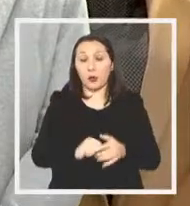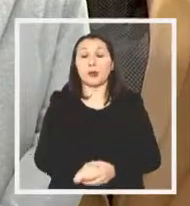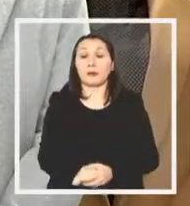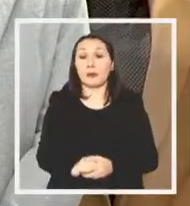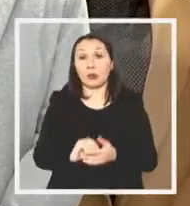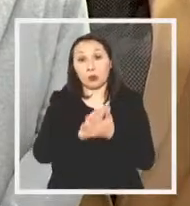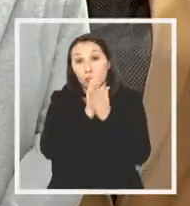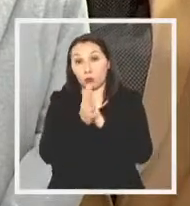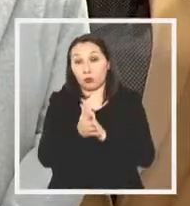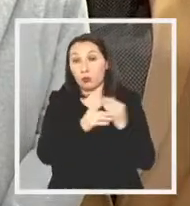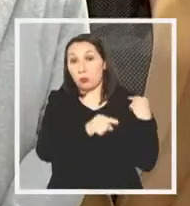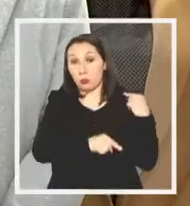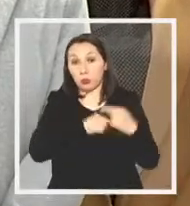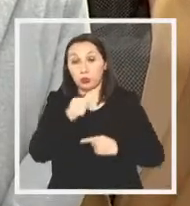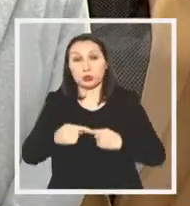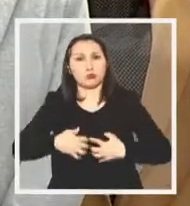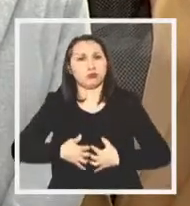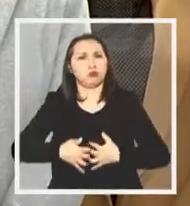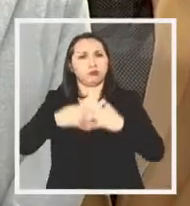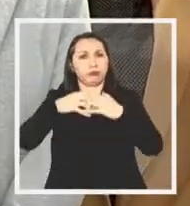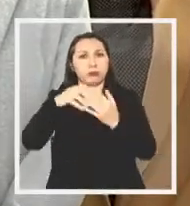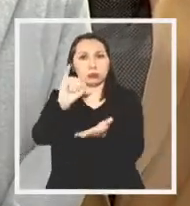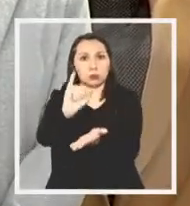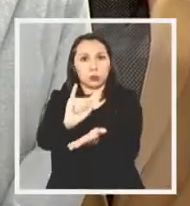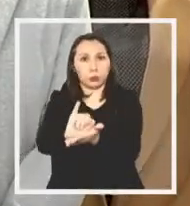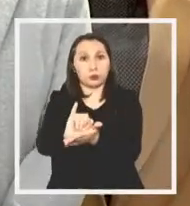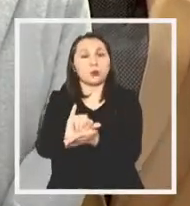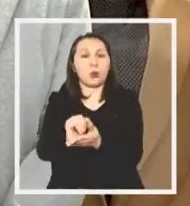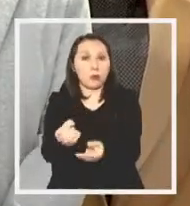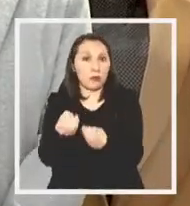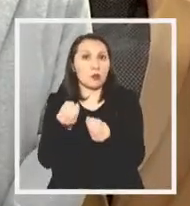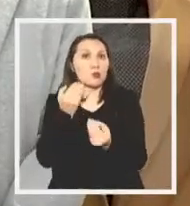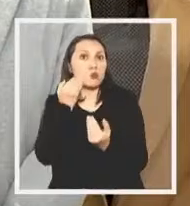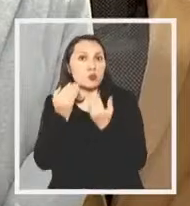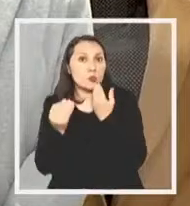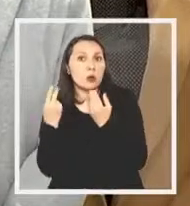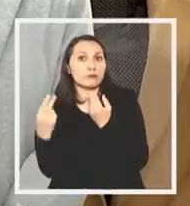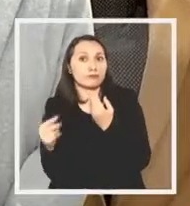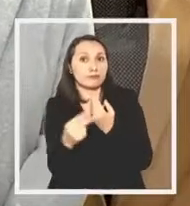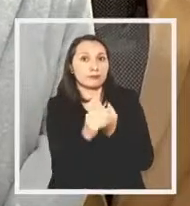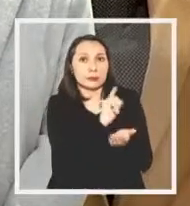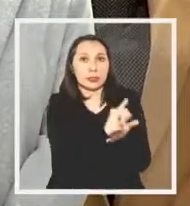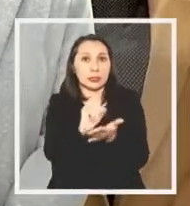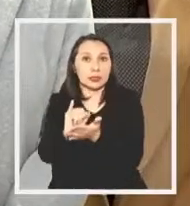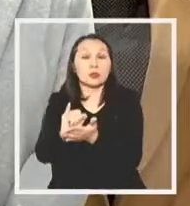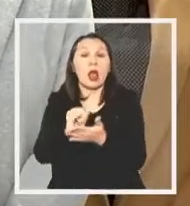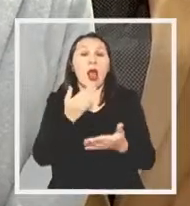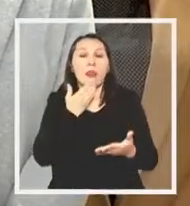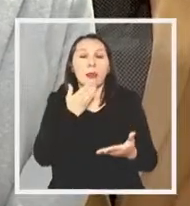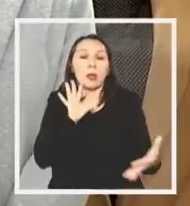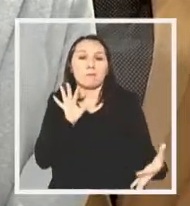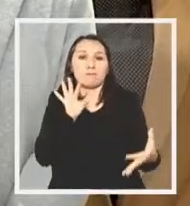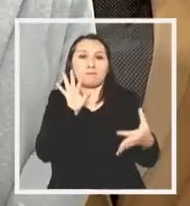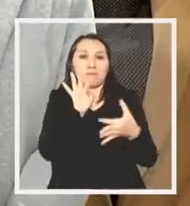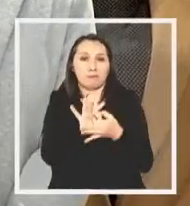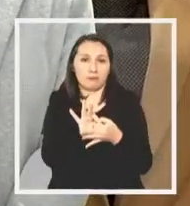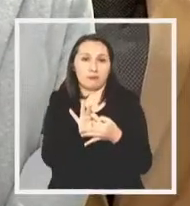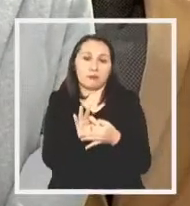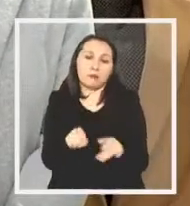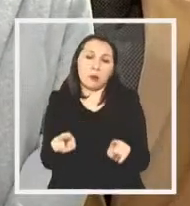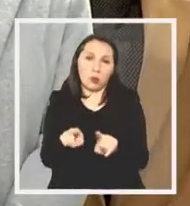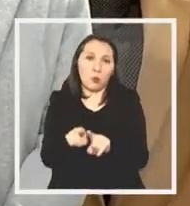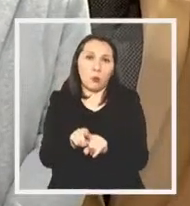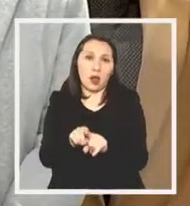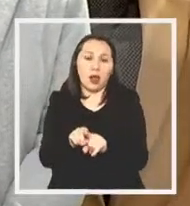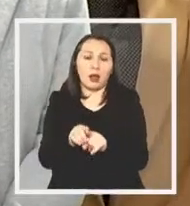todo este proceso de fortalecimiento institucional también va a beneficiar a estas instituciones que pasan a ser parte digamos de alguna